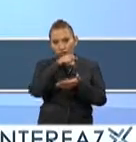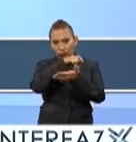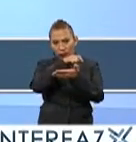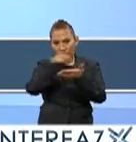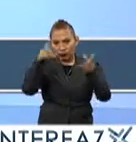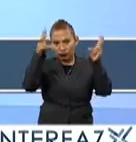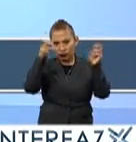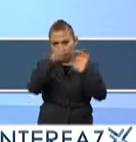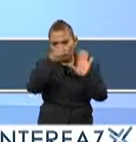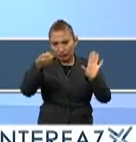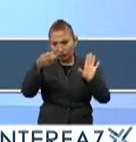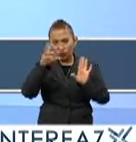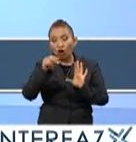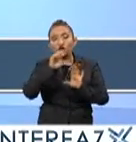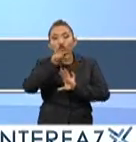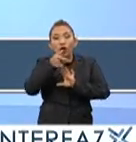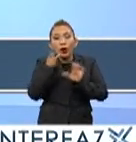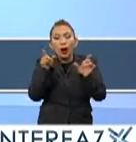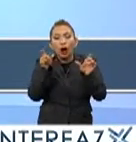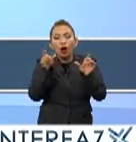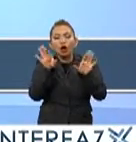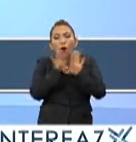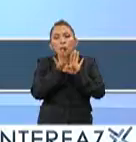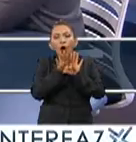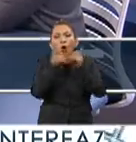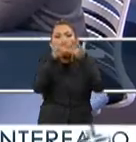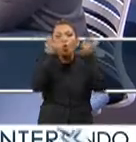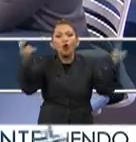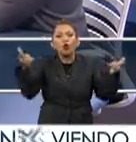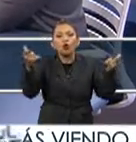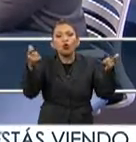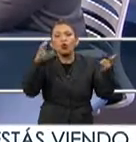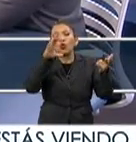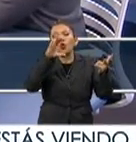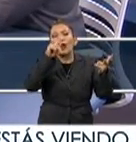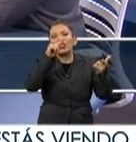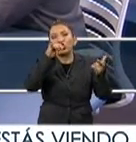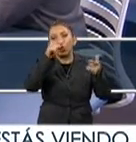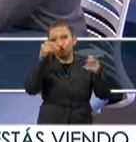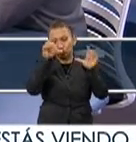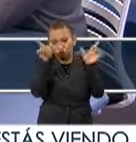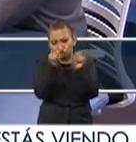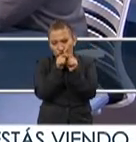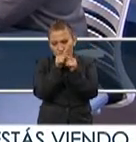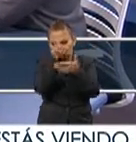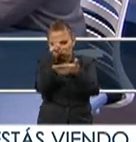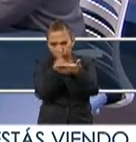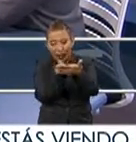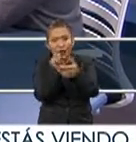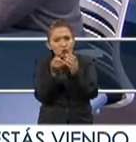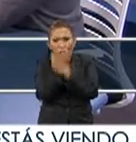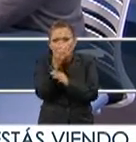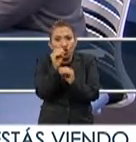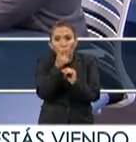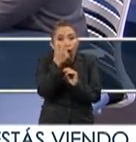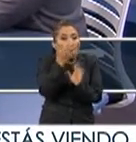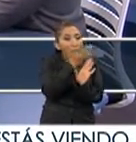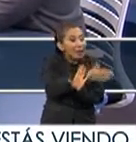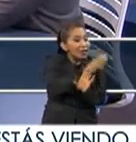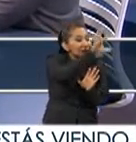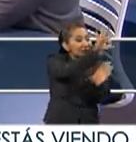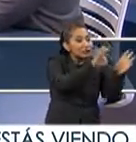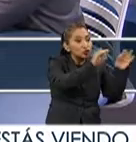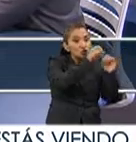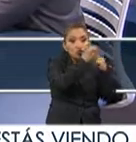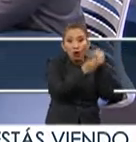frases aisladas. No son frases, son como pequeños cuentos. Son pequeños cuentos totalmente nuevos, no son retomados